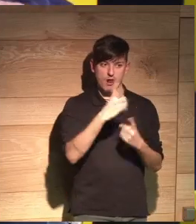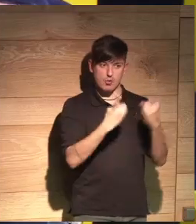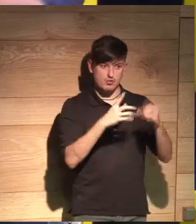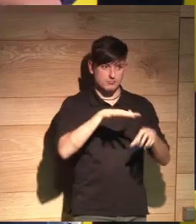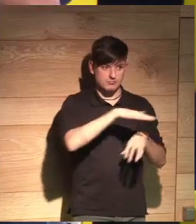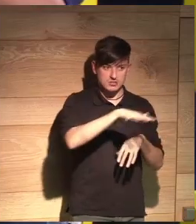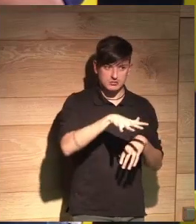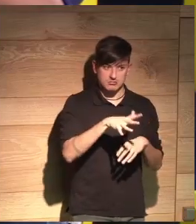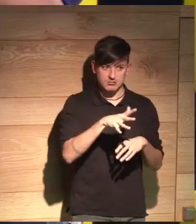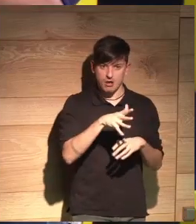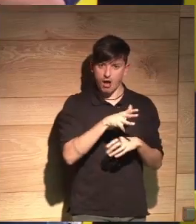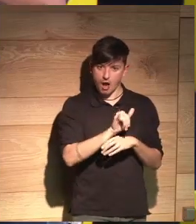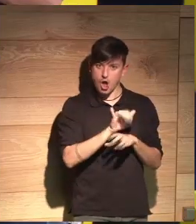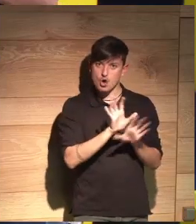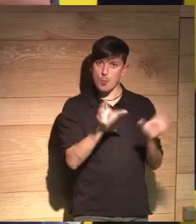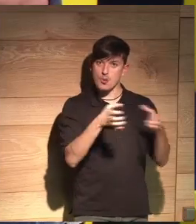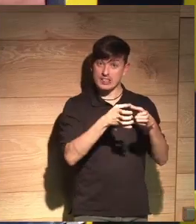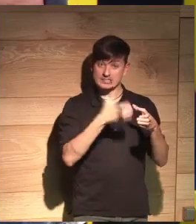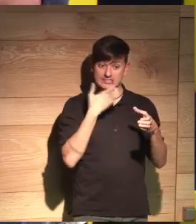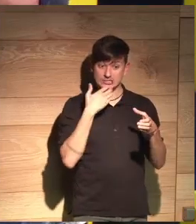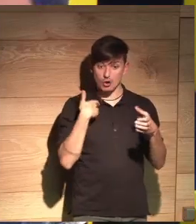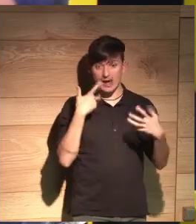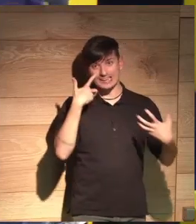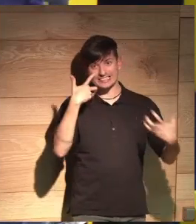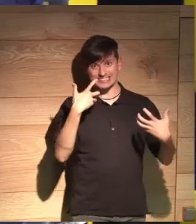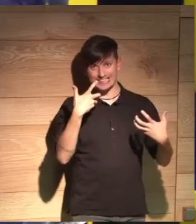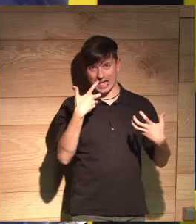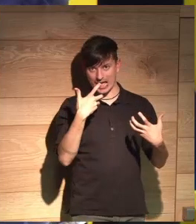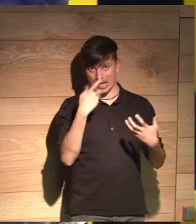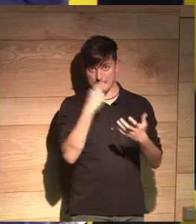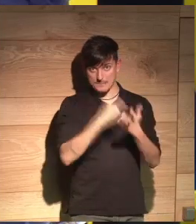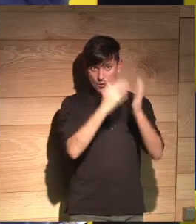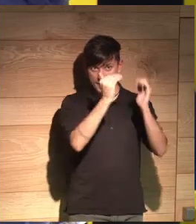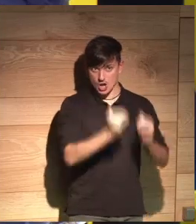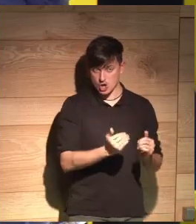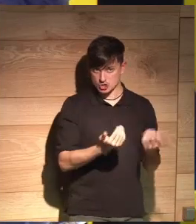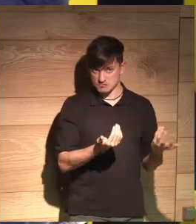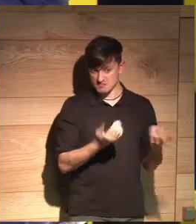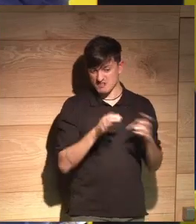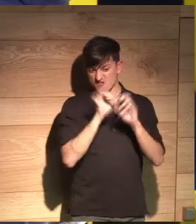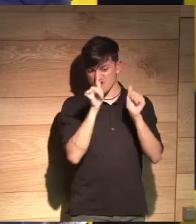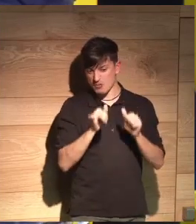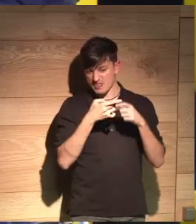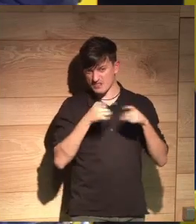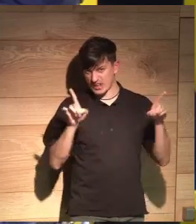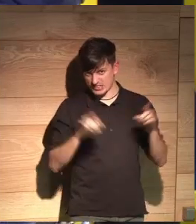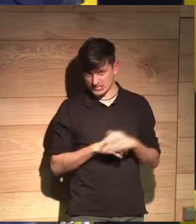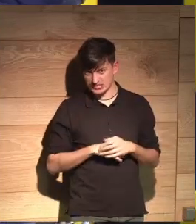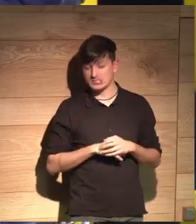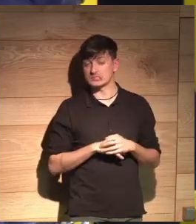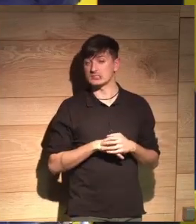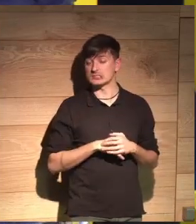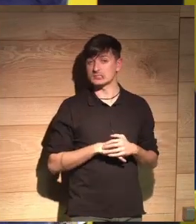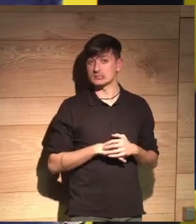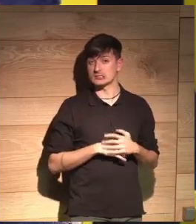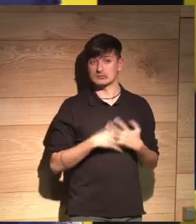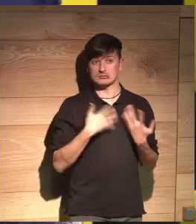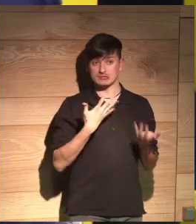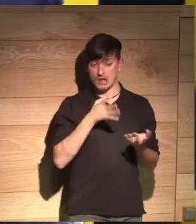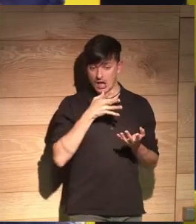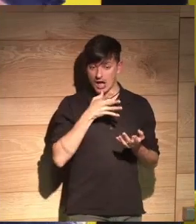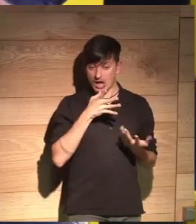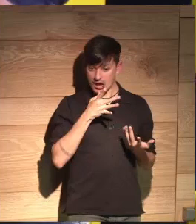y si tú eres artista tienes que pagar menos que si eres media contribuye 30 medicina pero hoy tenemos tenemos la posibilidad con los